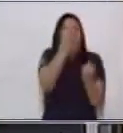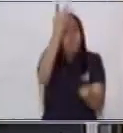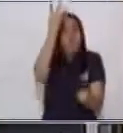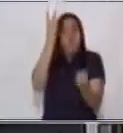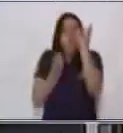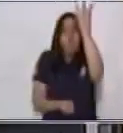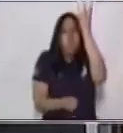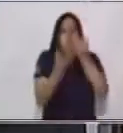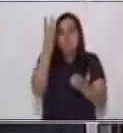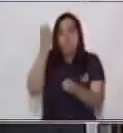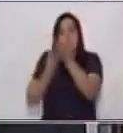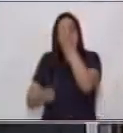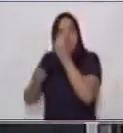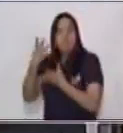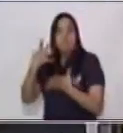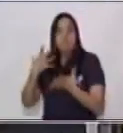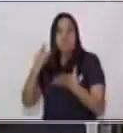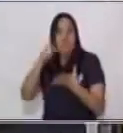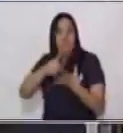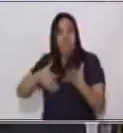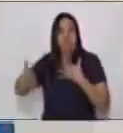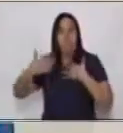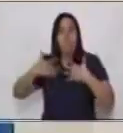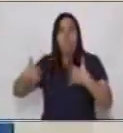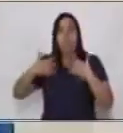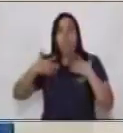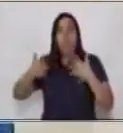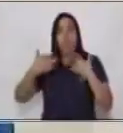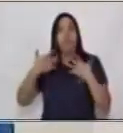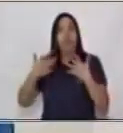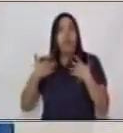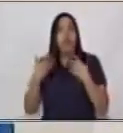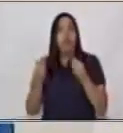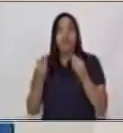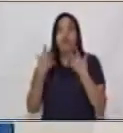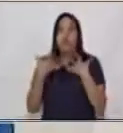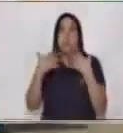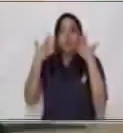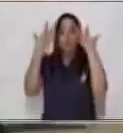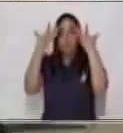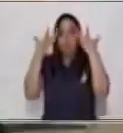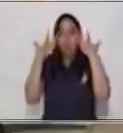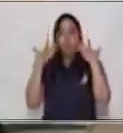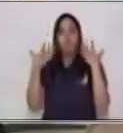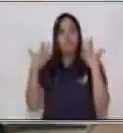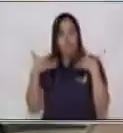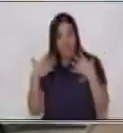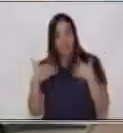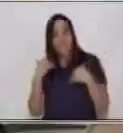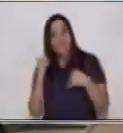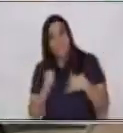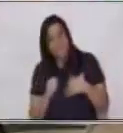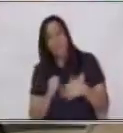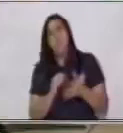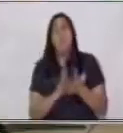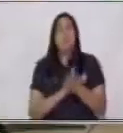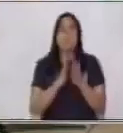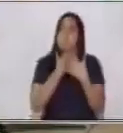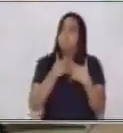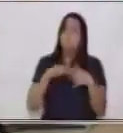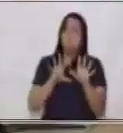explosiones termonucleares. Lo tomamos del último párrafo. Si te das cuenta entonces, tomamos los tres párrafos